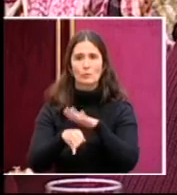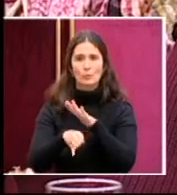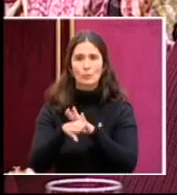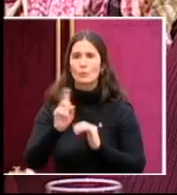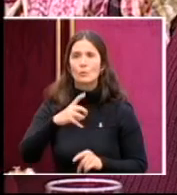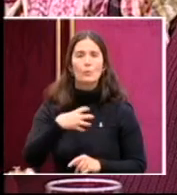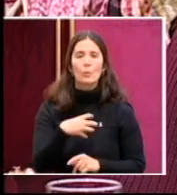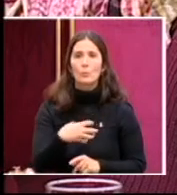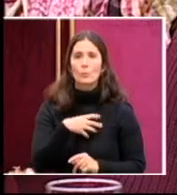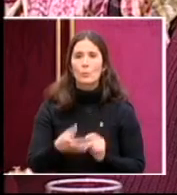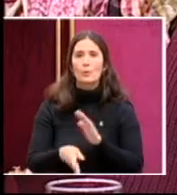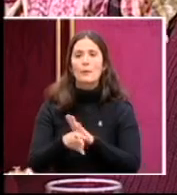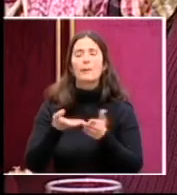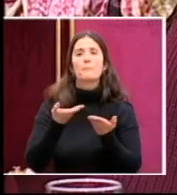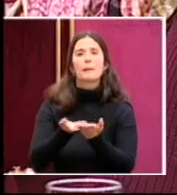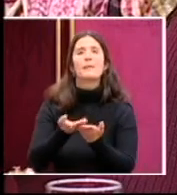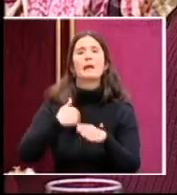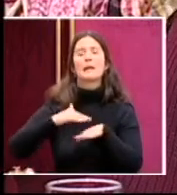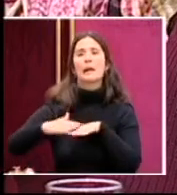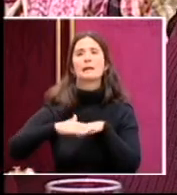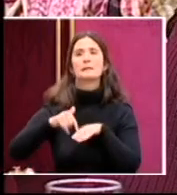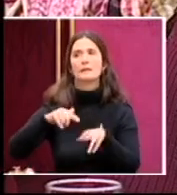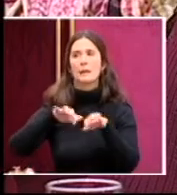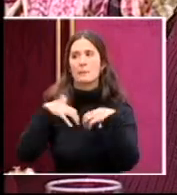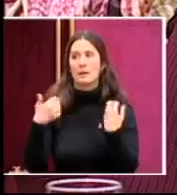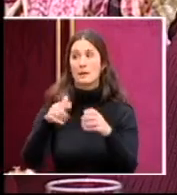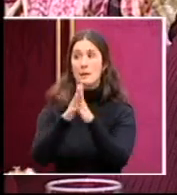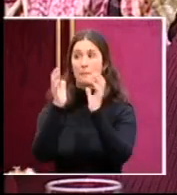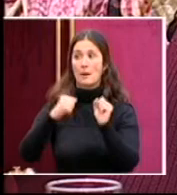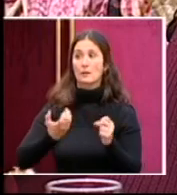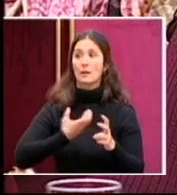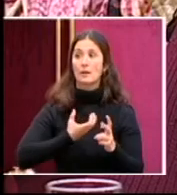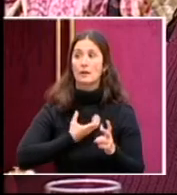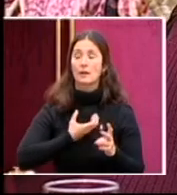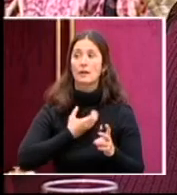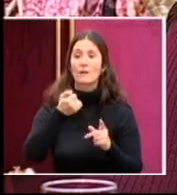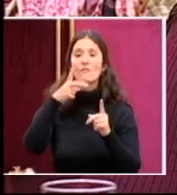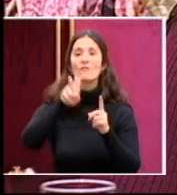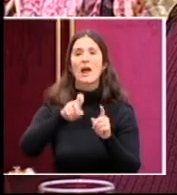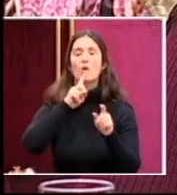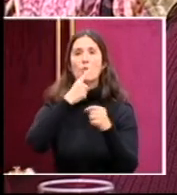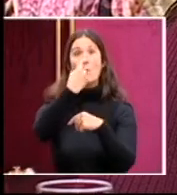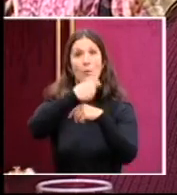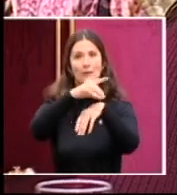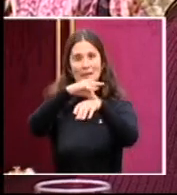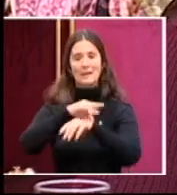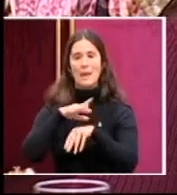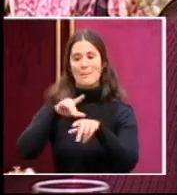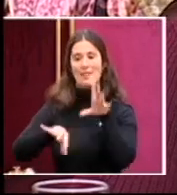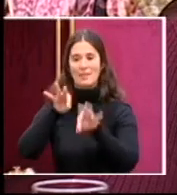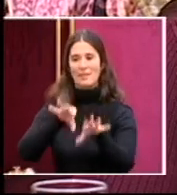seguir pidiendo carreteras en los plenos. Este pacto de alcaldes nos debe servir de marco para tomar cada una de nuestras